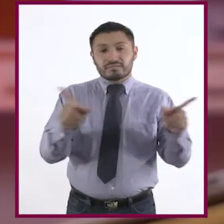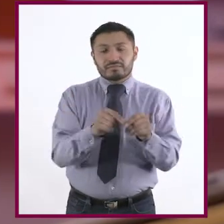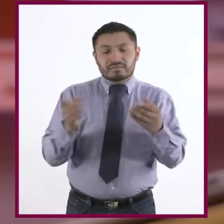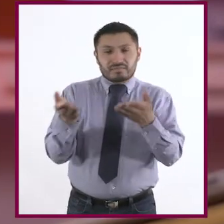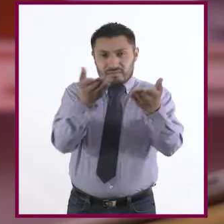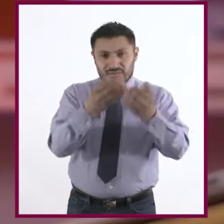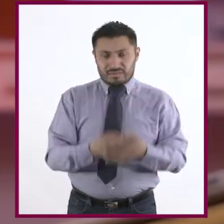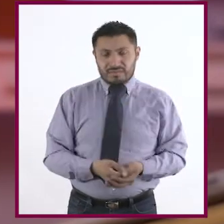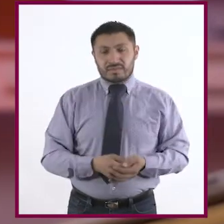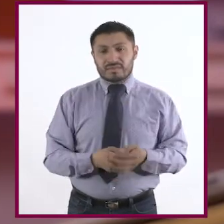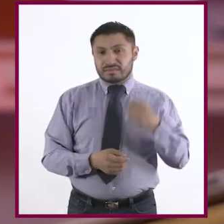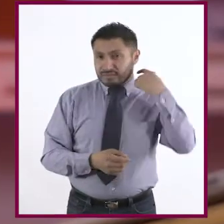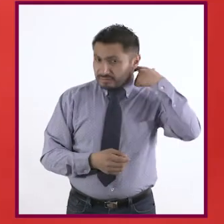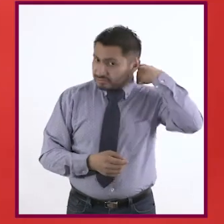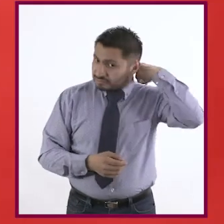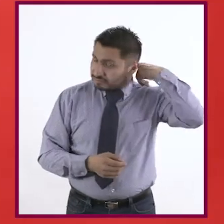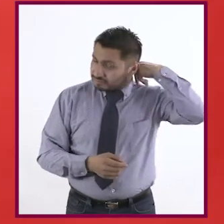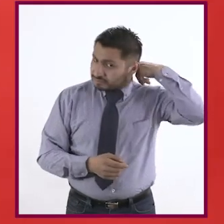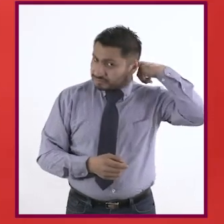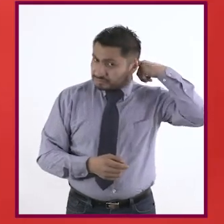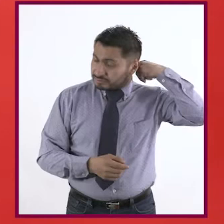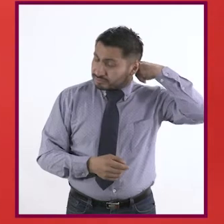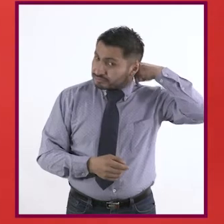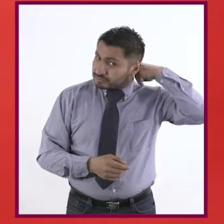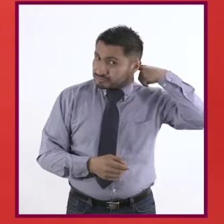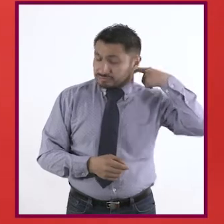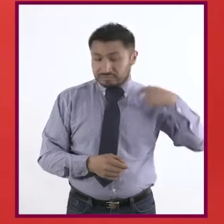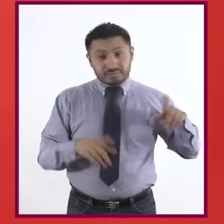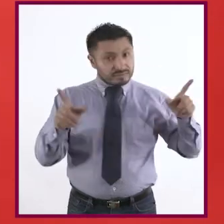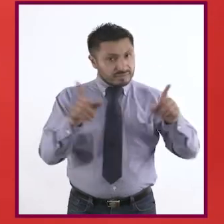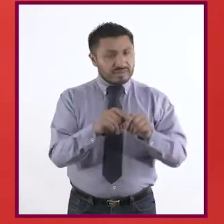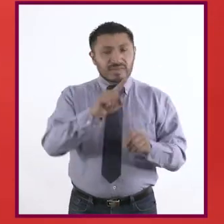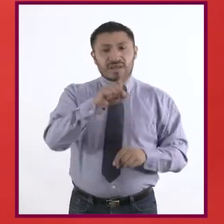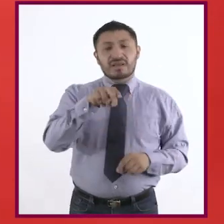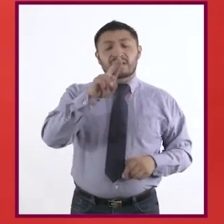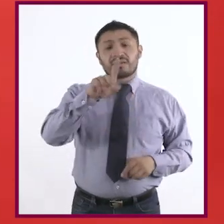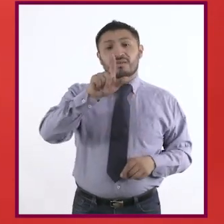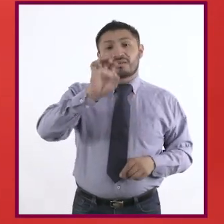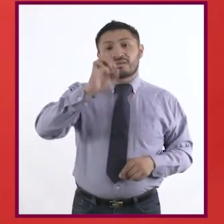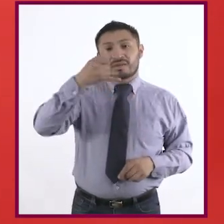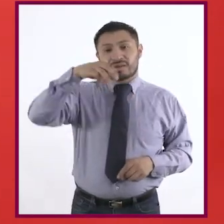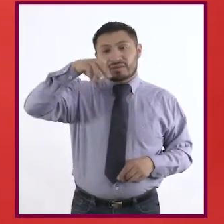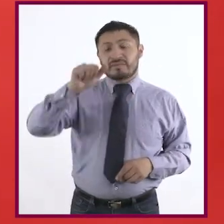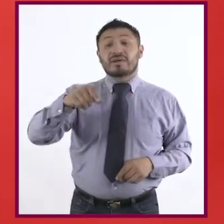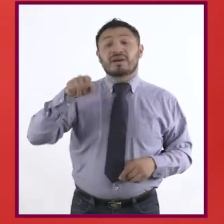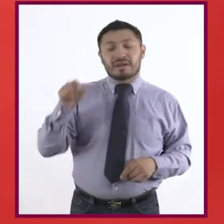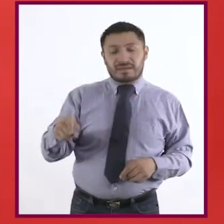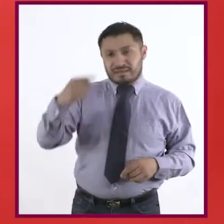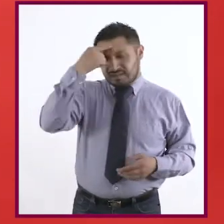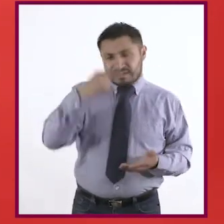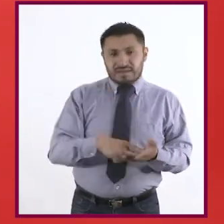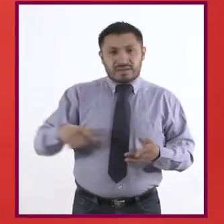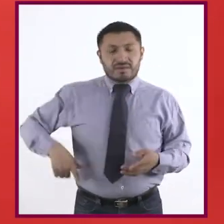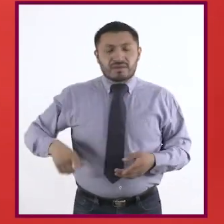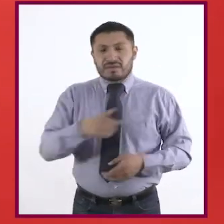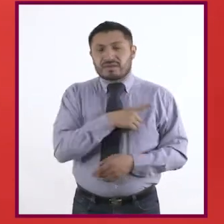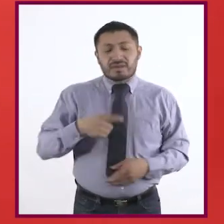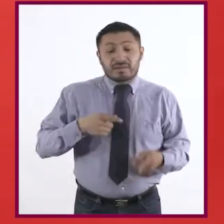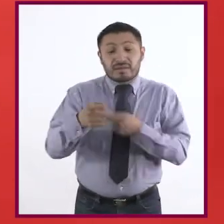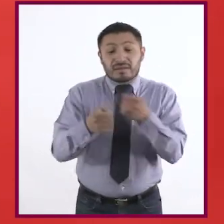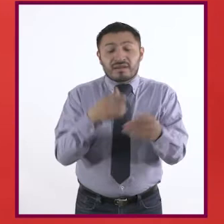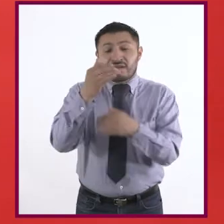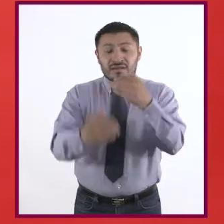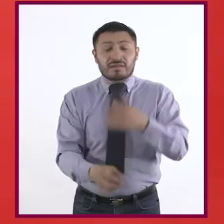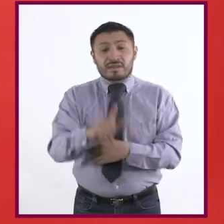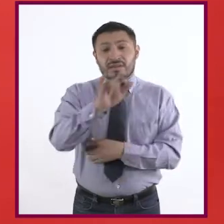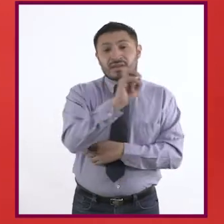y comentarios. Adelante, Donovan. En resumen, Zuleima considera que el gobierno es quien debe regular el avance. Lorena cree que